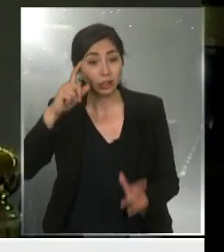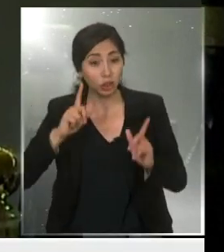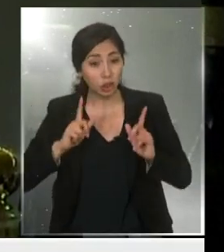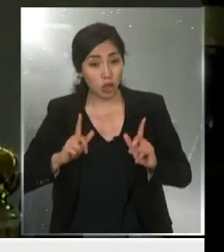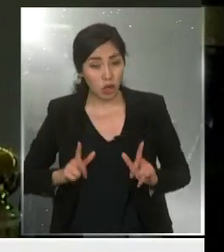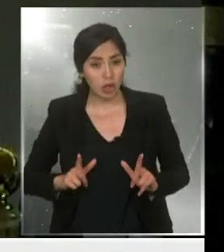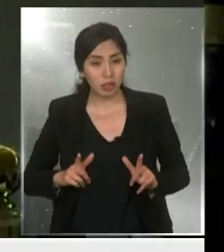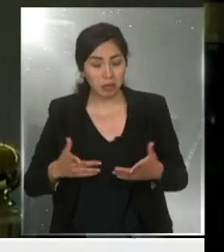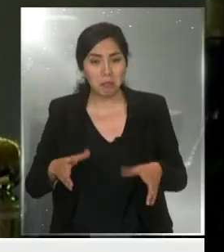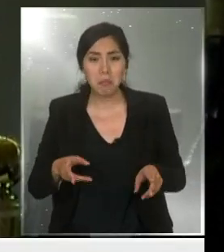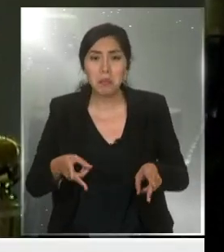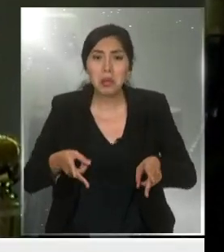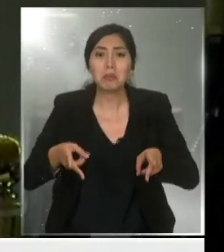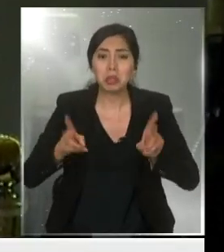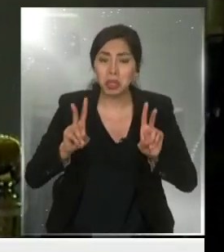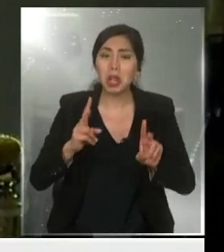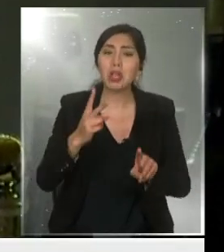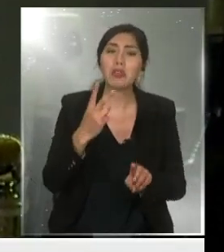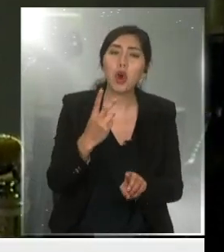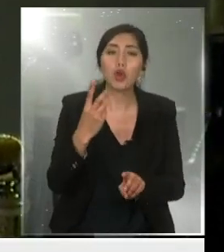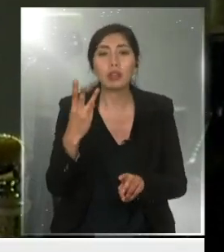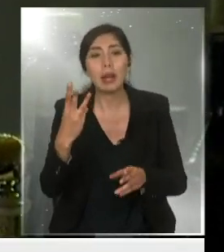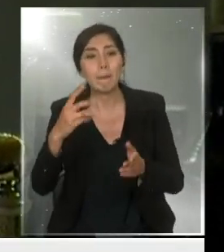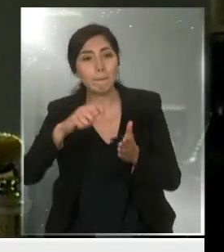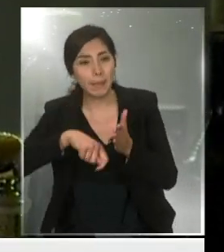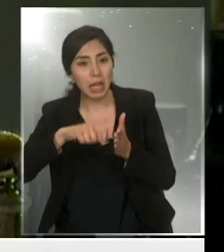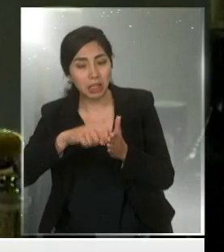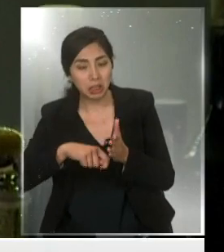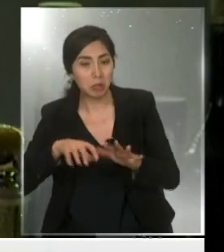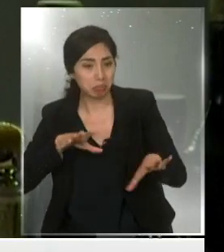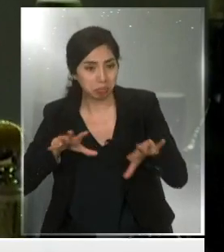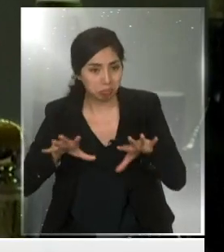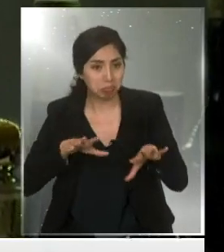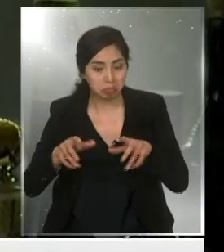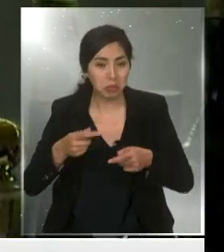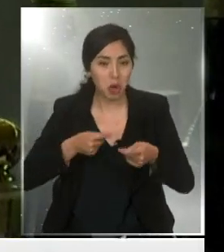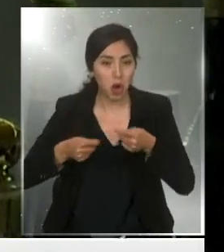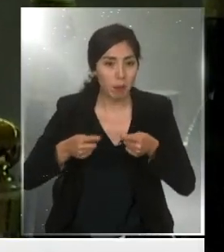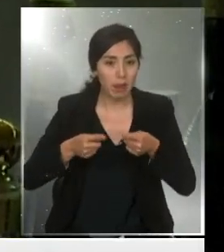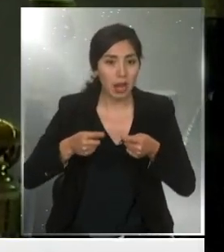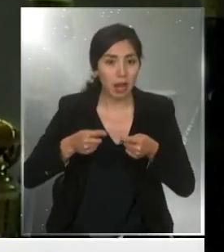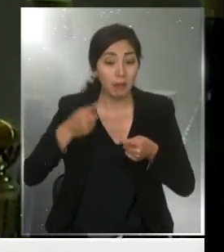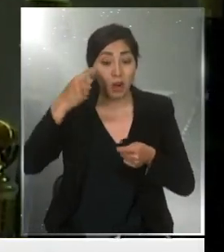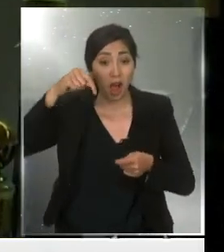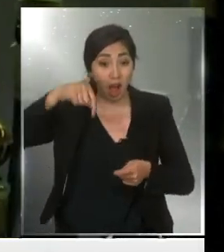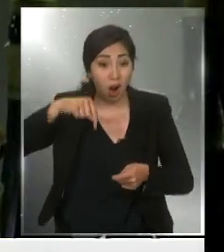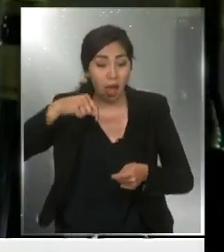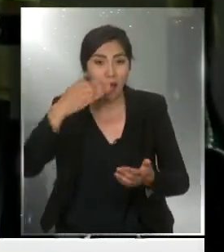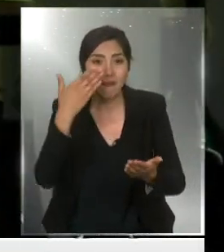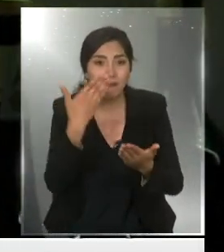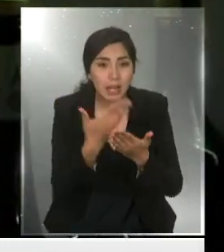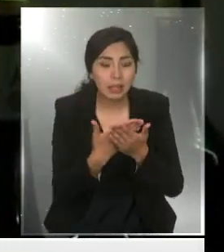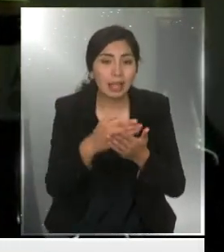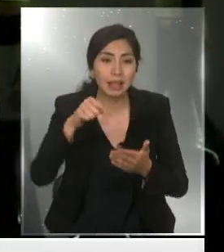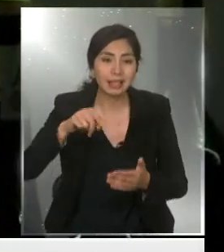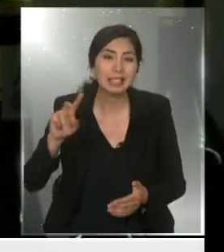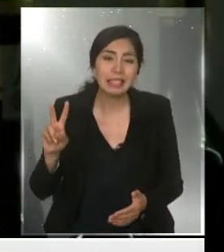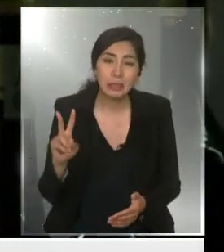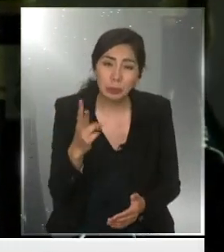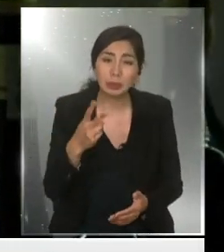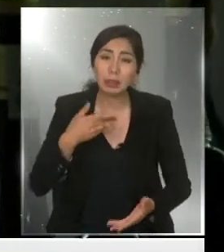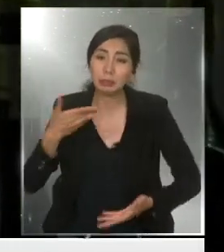permitir 2 o 3 meses de actividad económica durante los meses de verano. Pero aquí estamos, enfrentando esta segunda